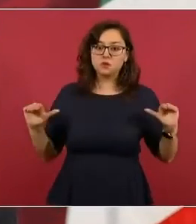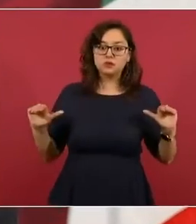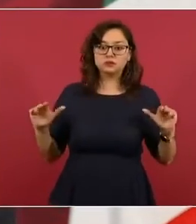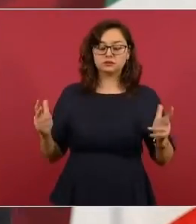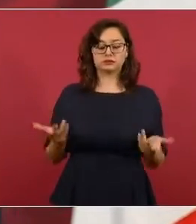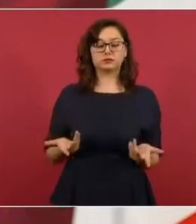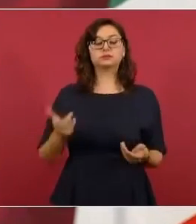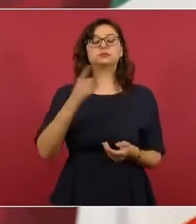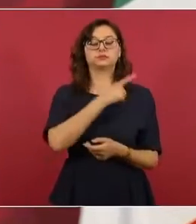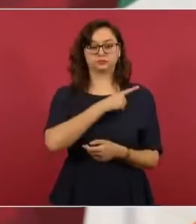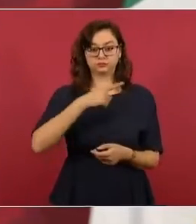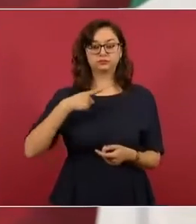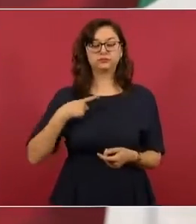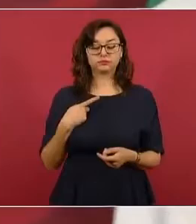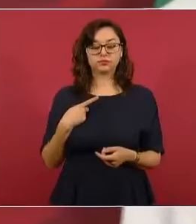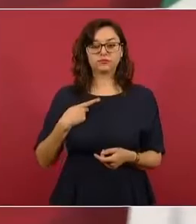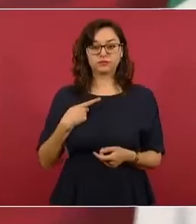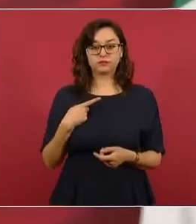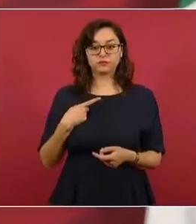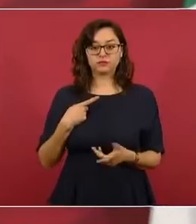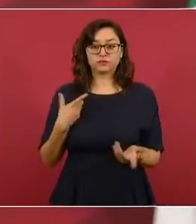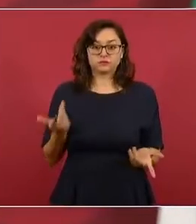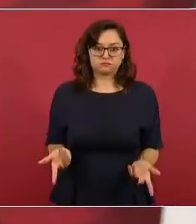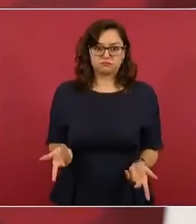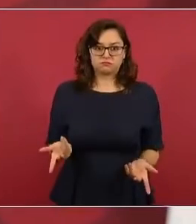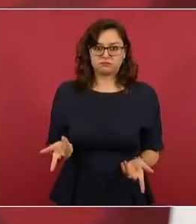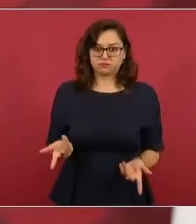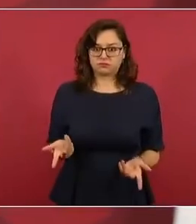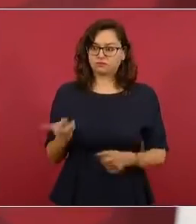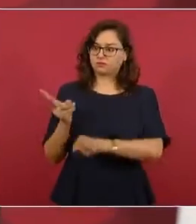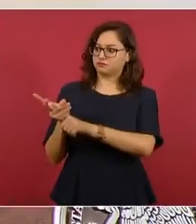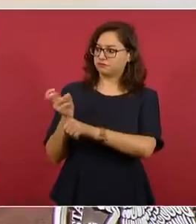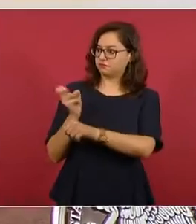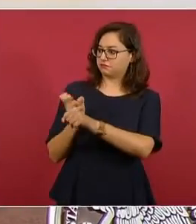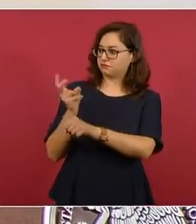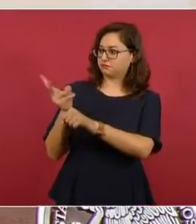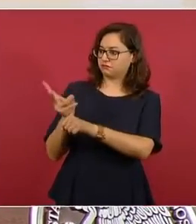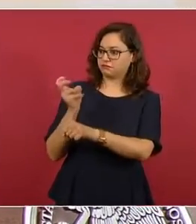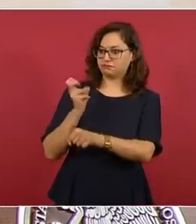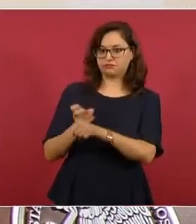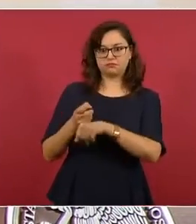Al momento de que se invita a todos, ni modo